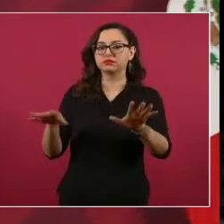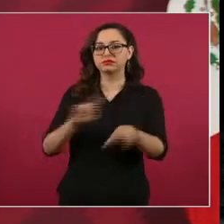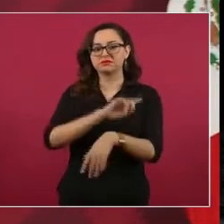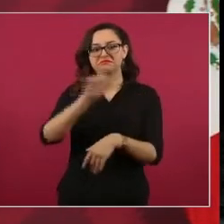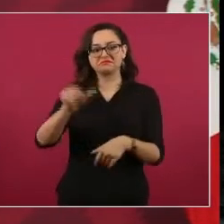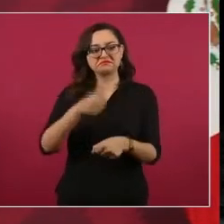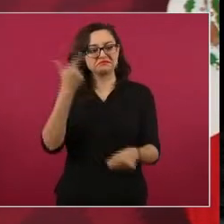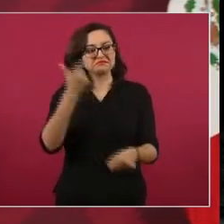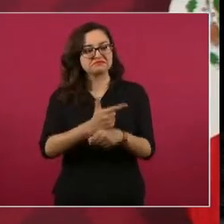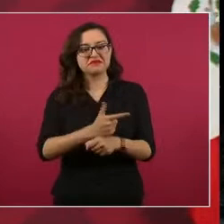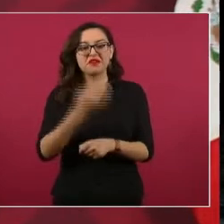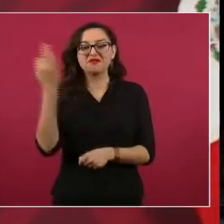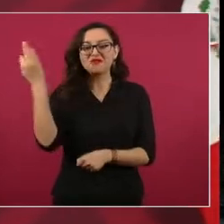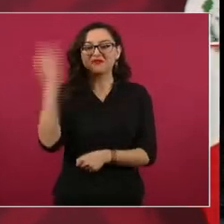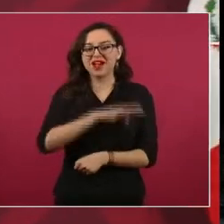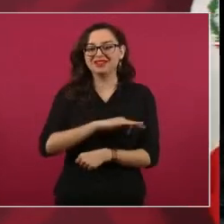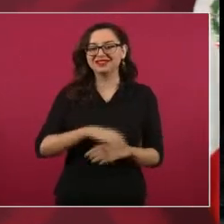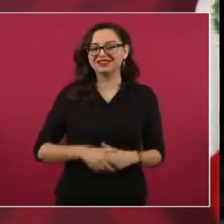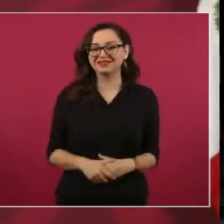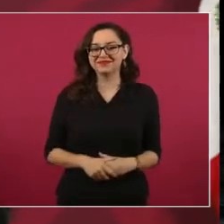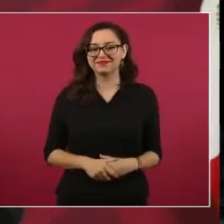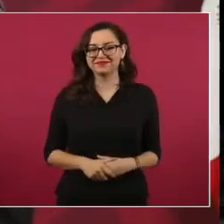ya me apuré crezco